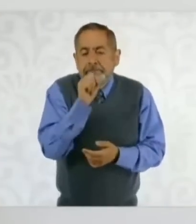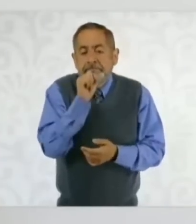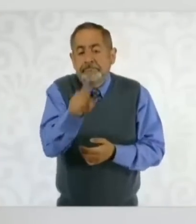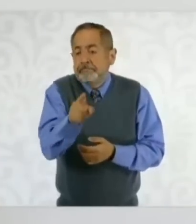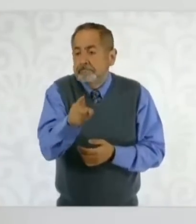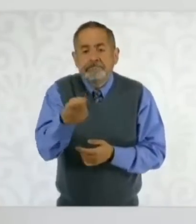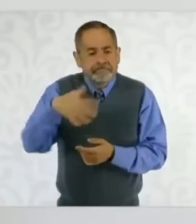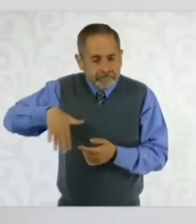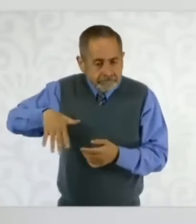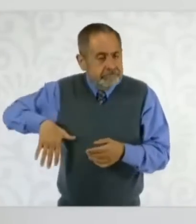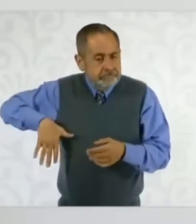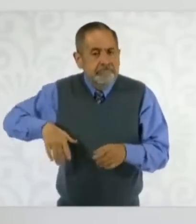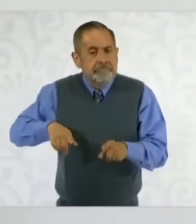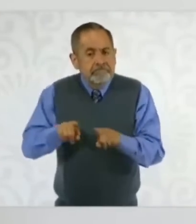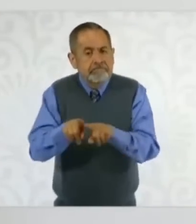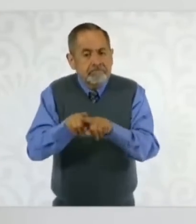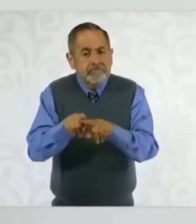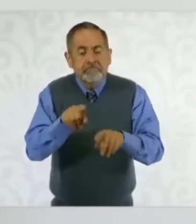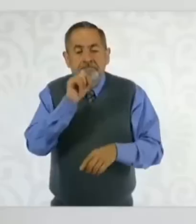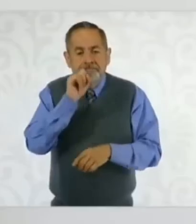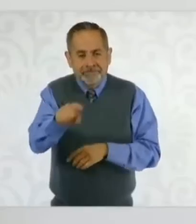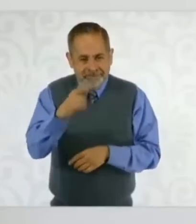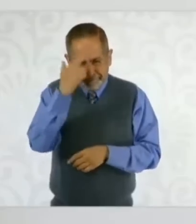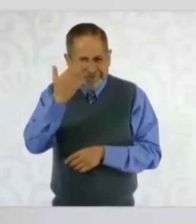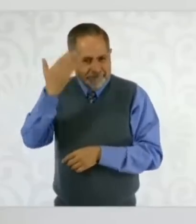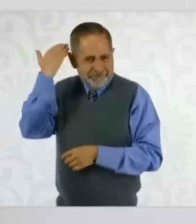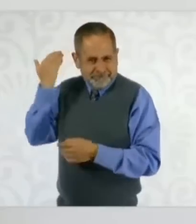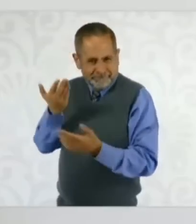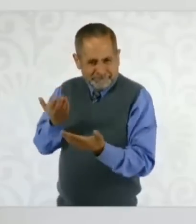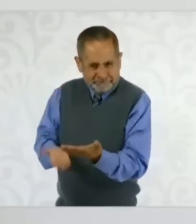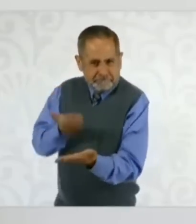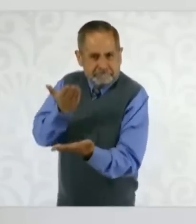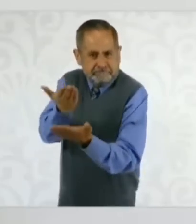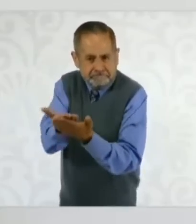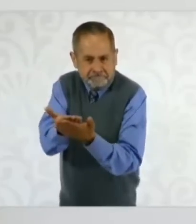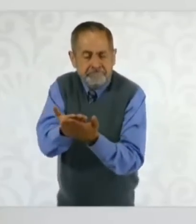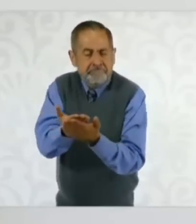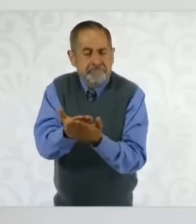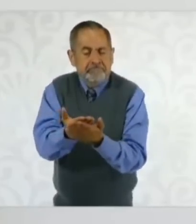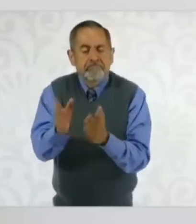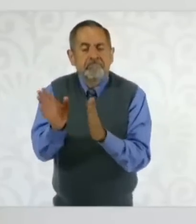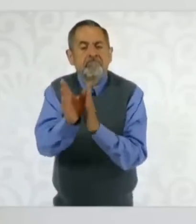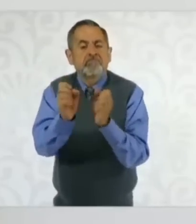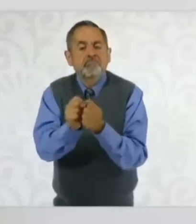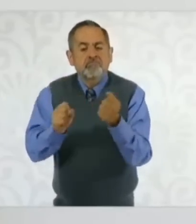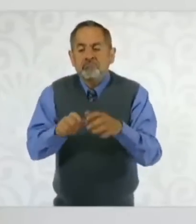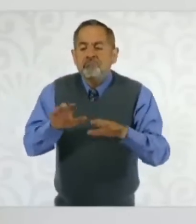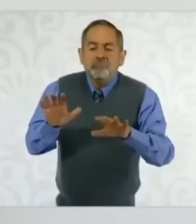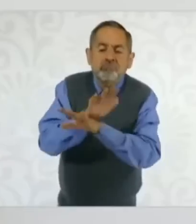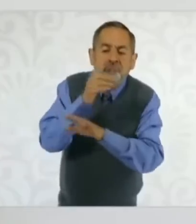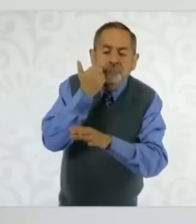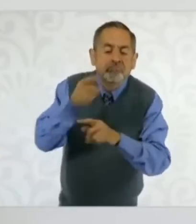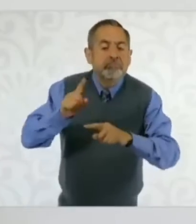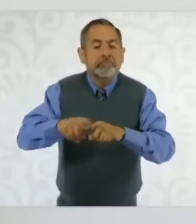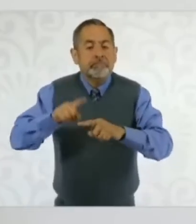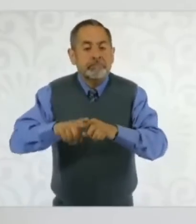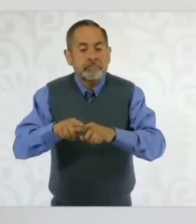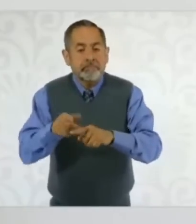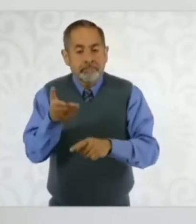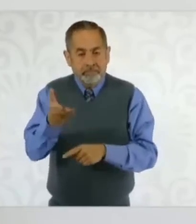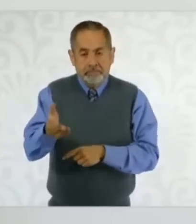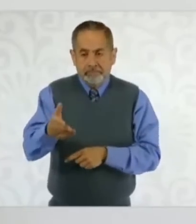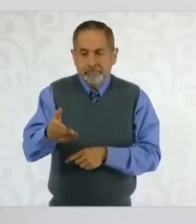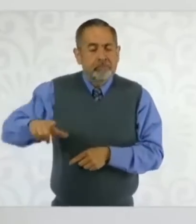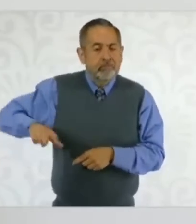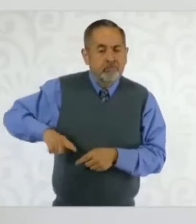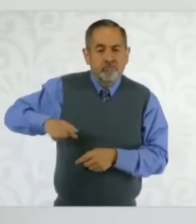está ocurriendo con las reformas constitucionales promovidas por el gobierno de nuestra